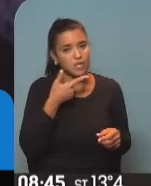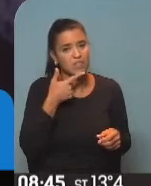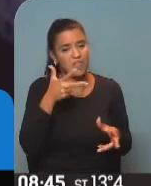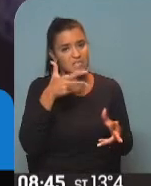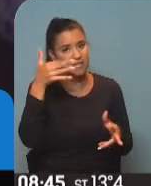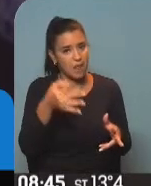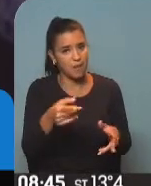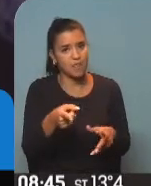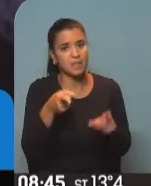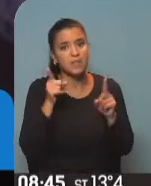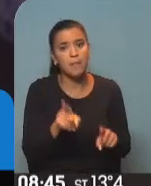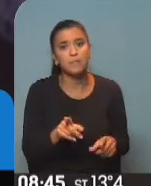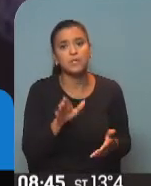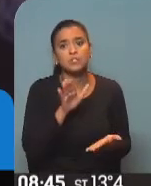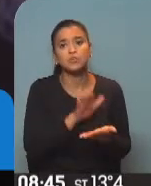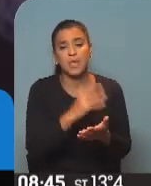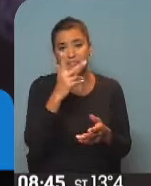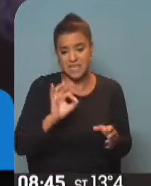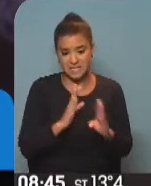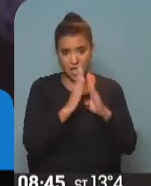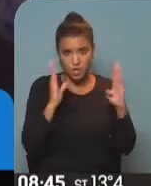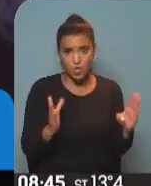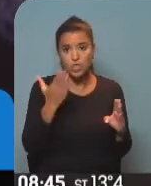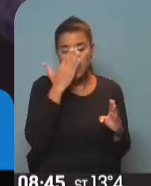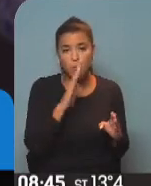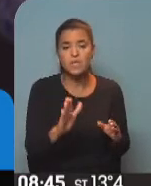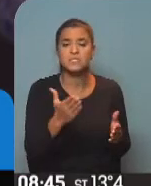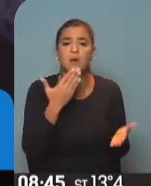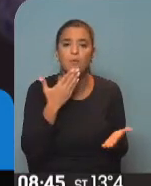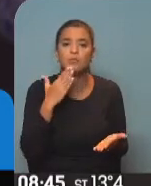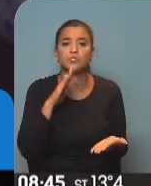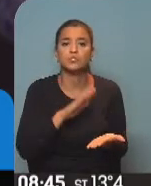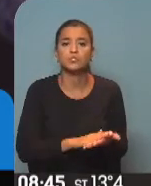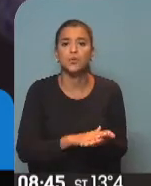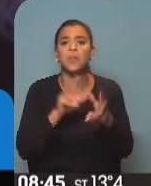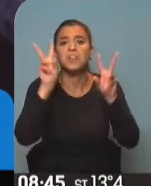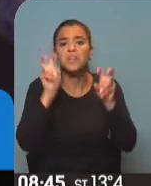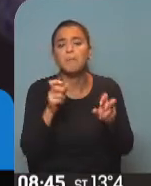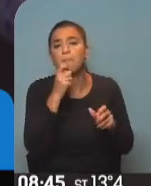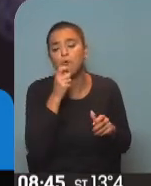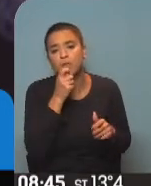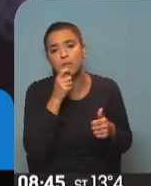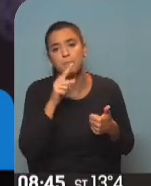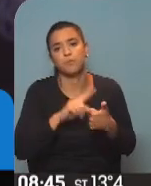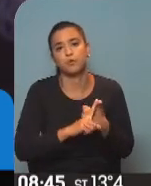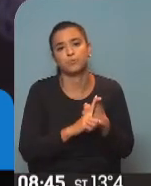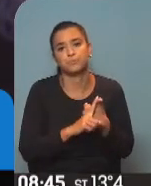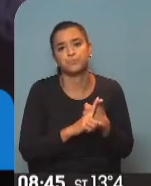consonancia con lo que ha sido estos tres años después hablando de temas como la